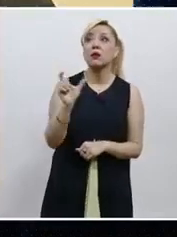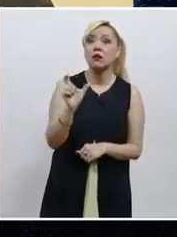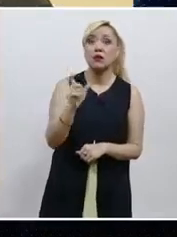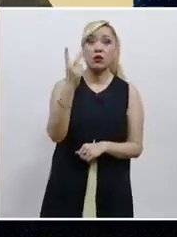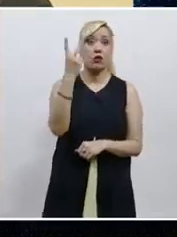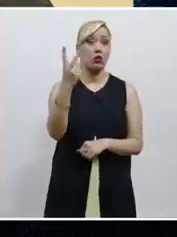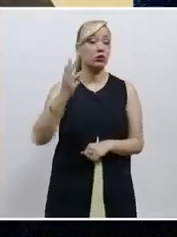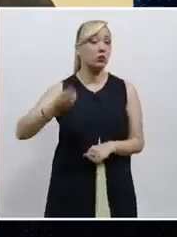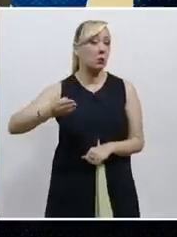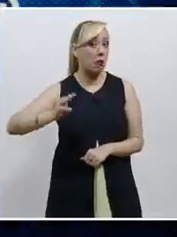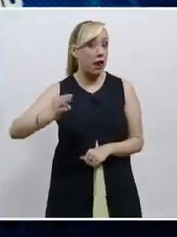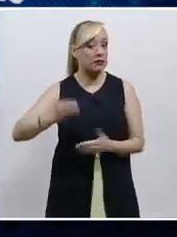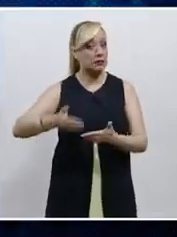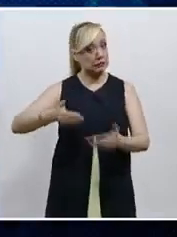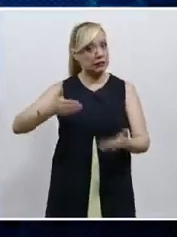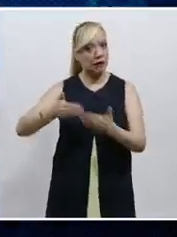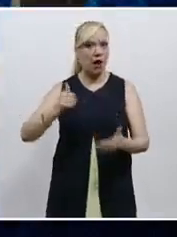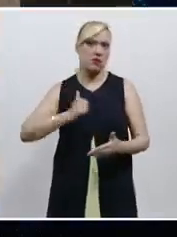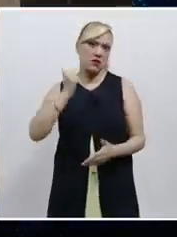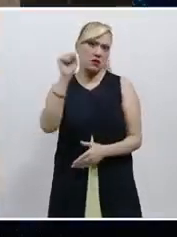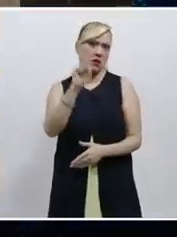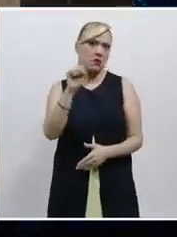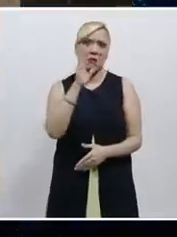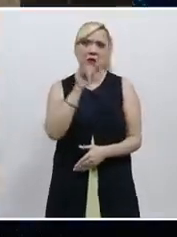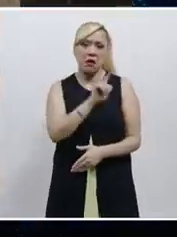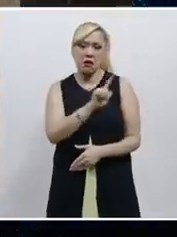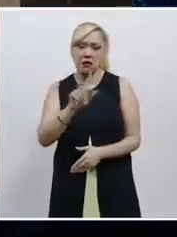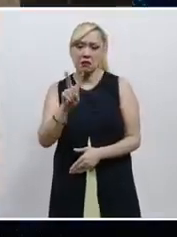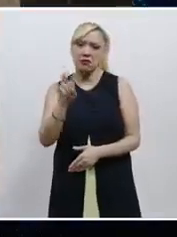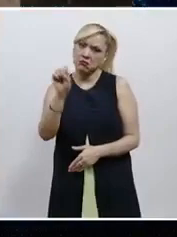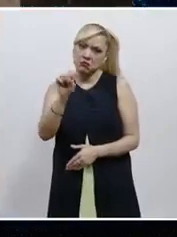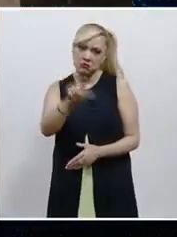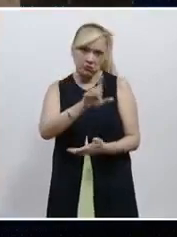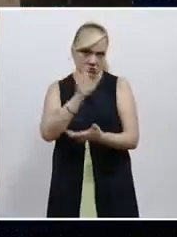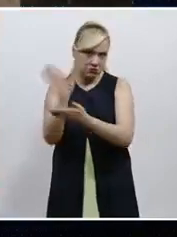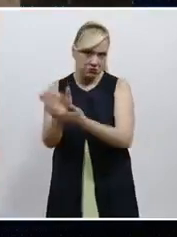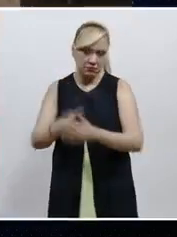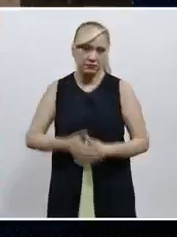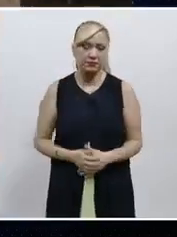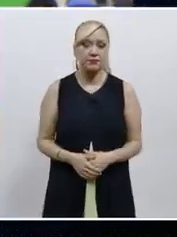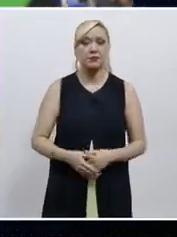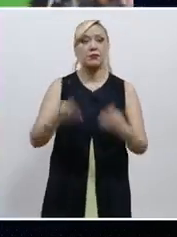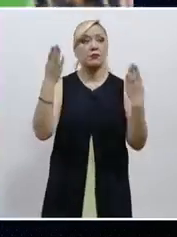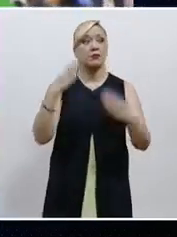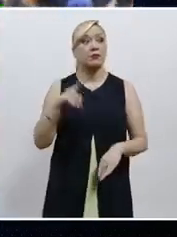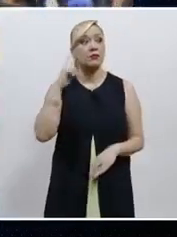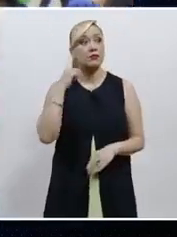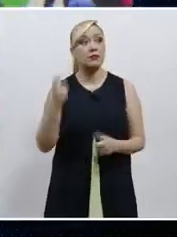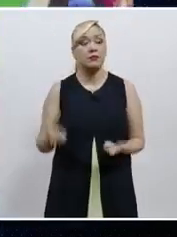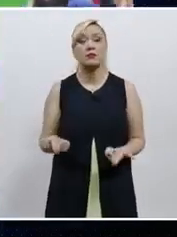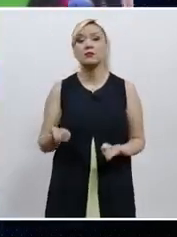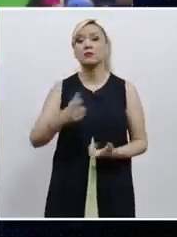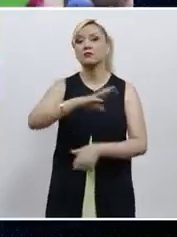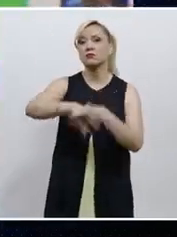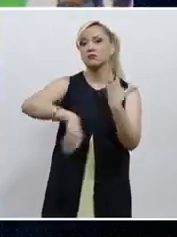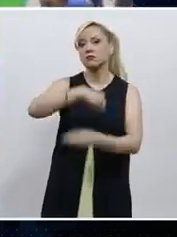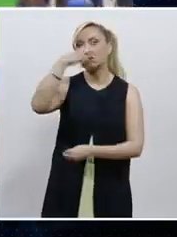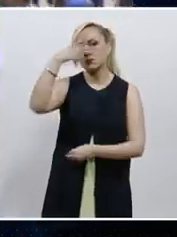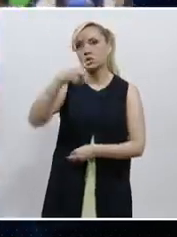es el 2 de mayo próximo. El Banco Mundial modificó al alza su estimación de crecimiento económico para México